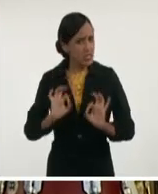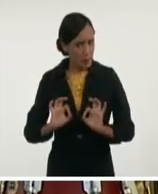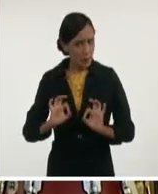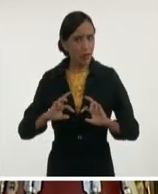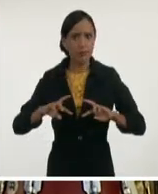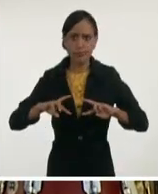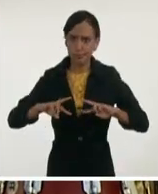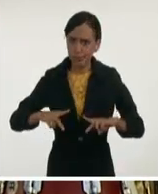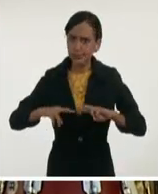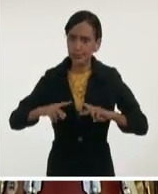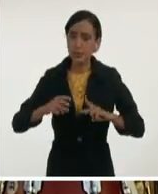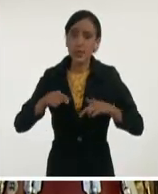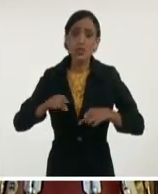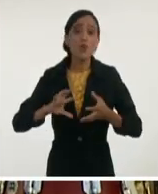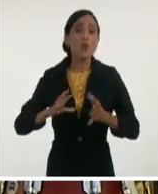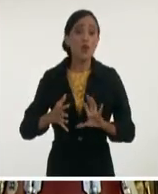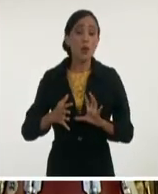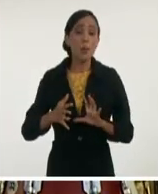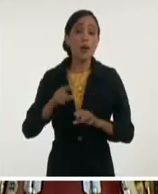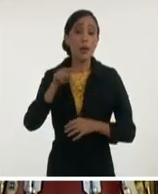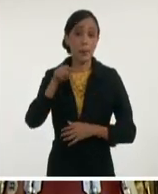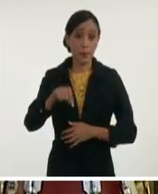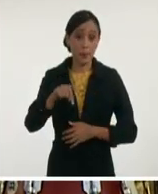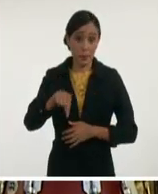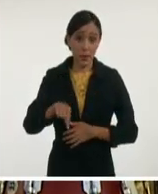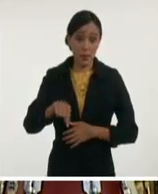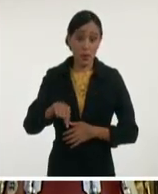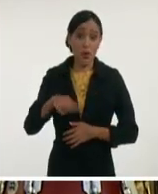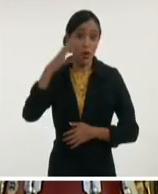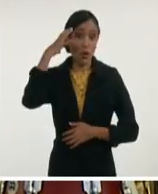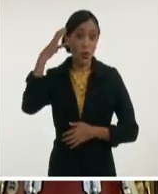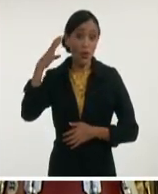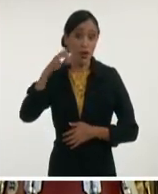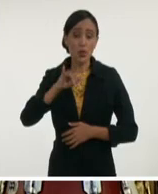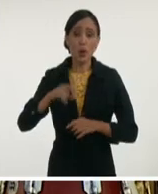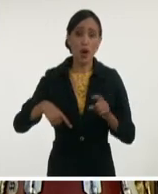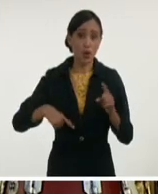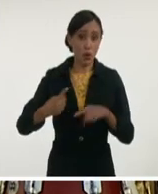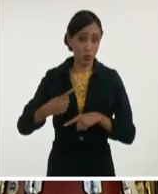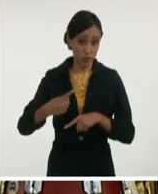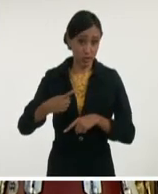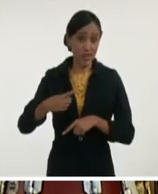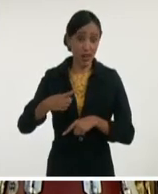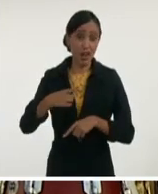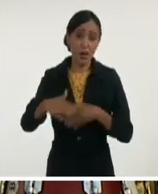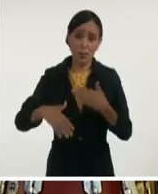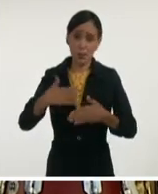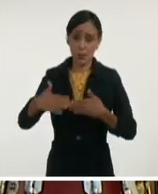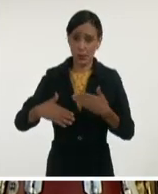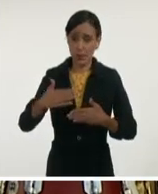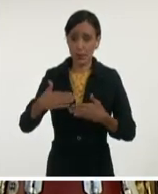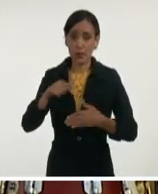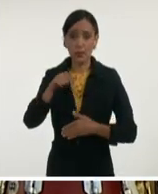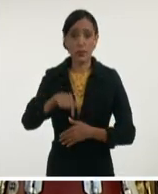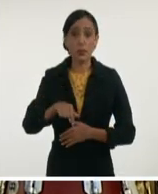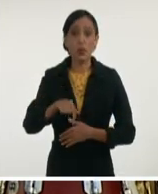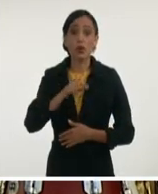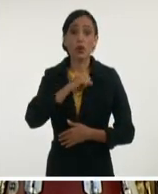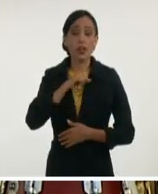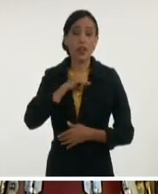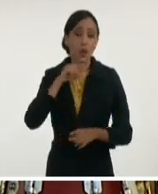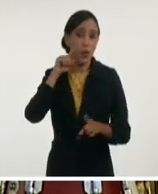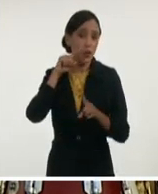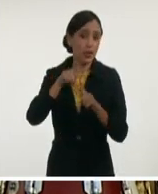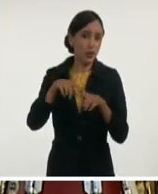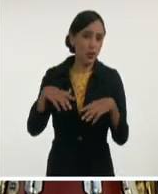Es su manera de poner a la administración adversaria contra las cuerdas y tratar de hacerles cumplir a ellos el propósito jamás